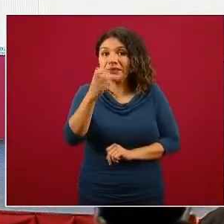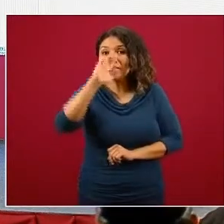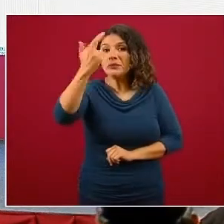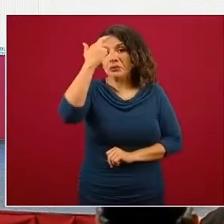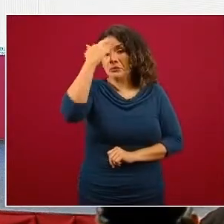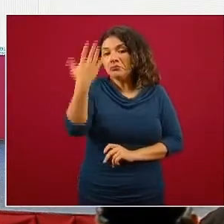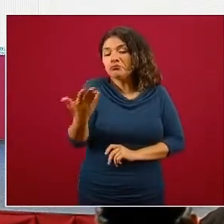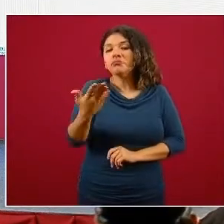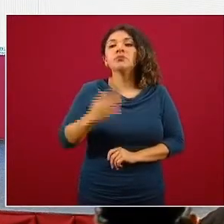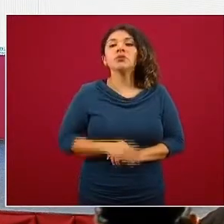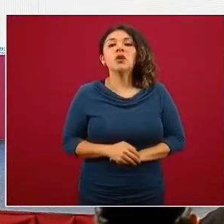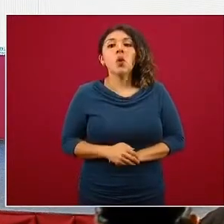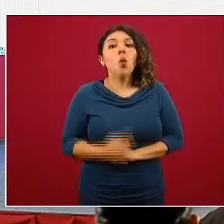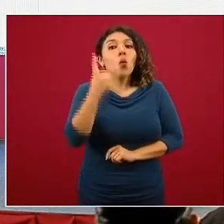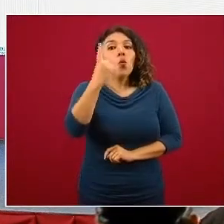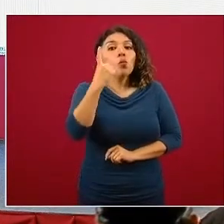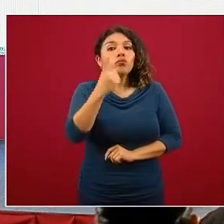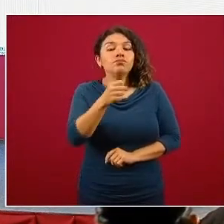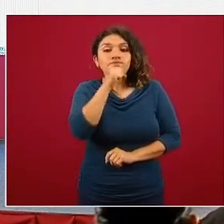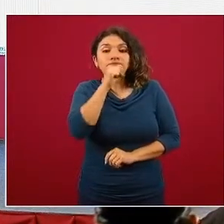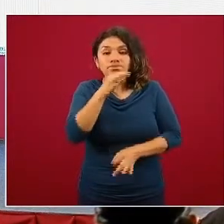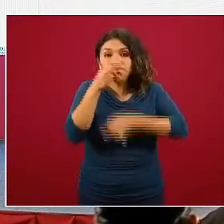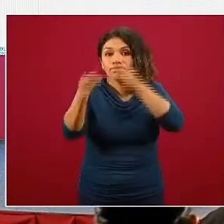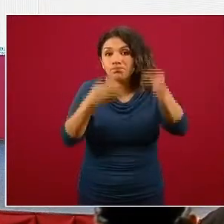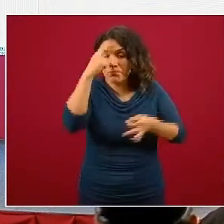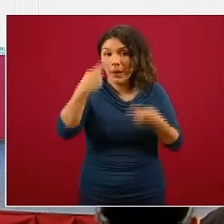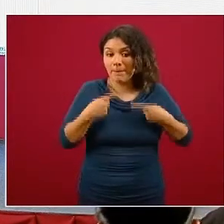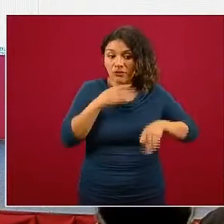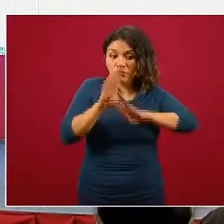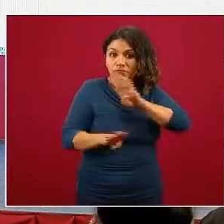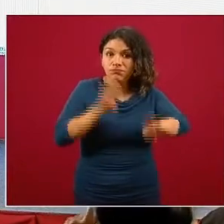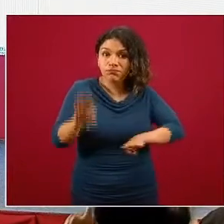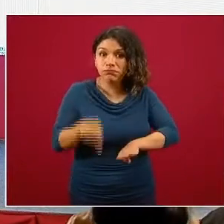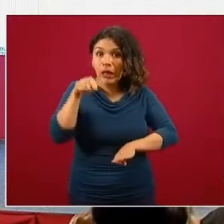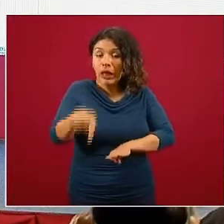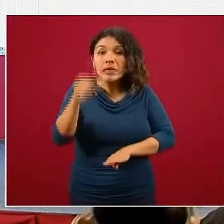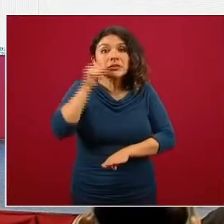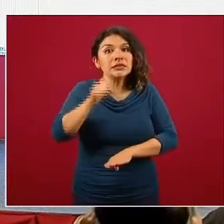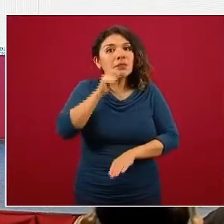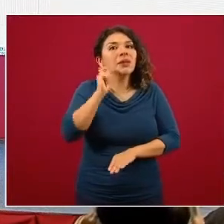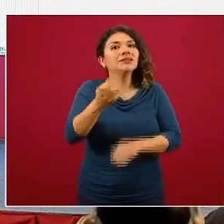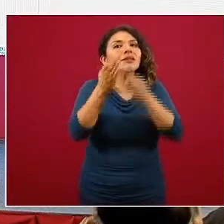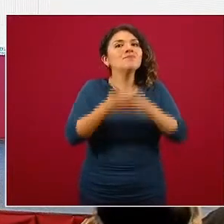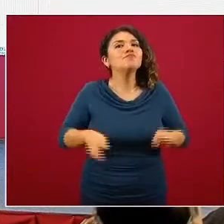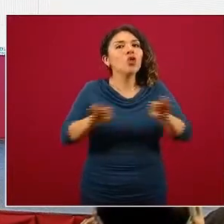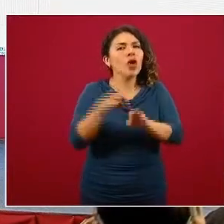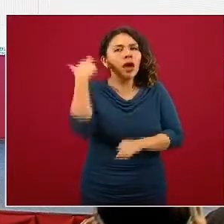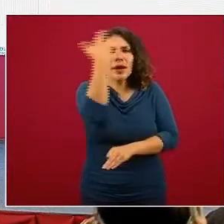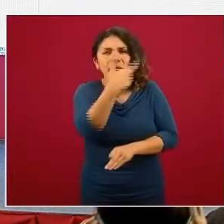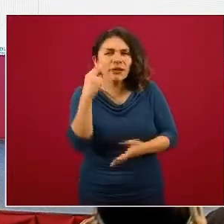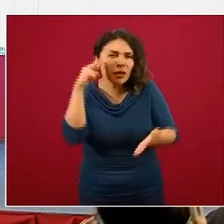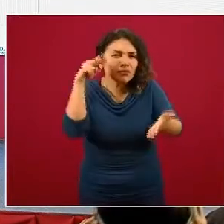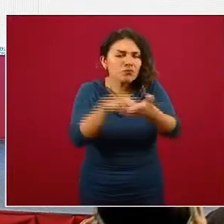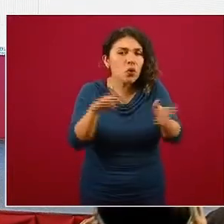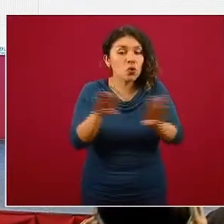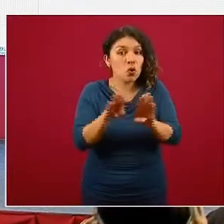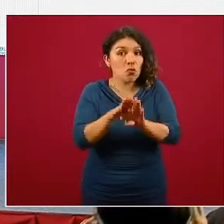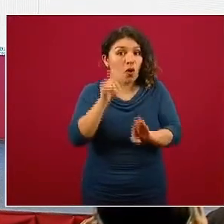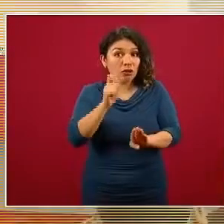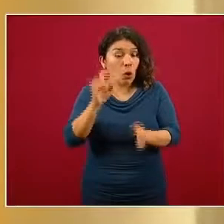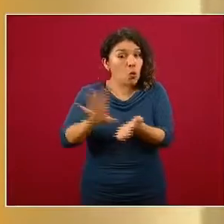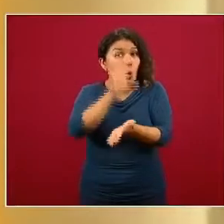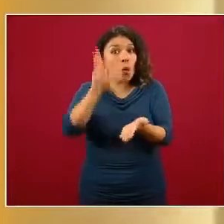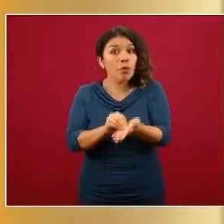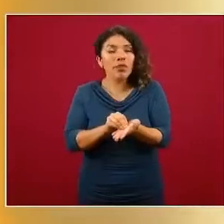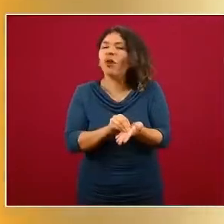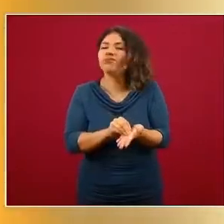recordar, ¿no?, que el indicador epidemiológico de las defunciones siempre es importante revisarlo, no desde la cuestión absoluta,